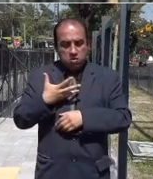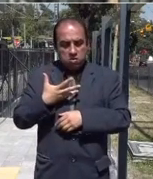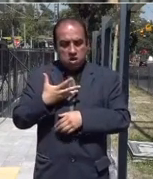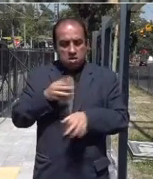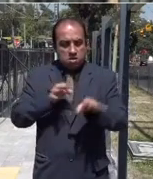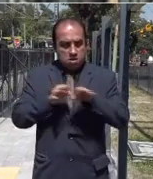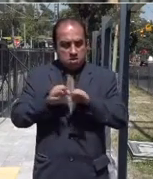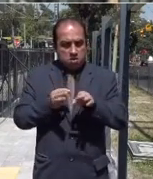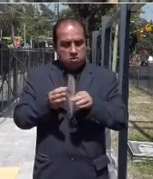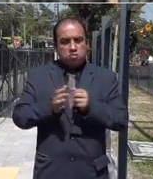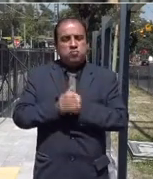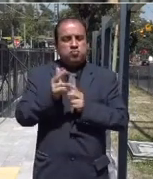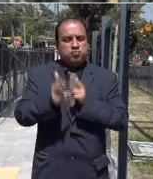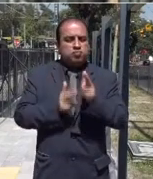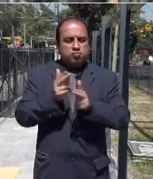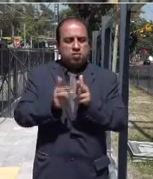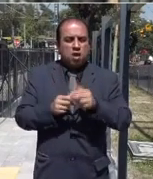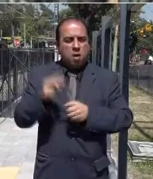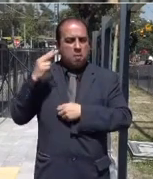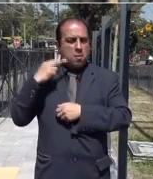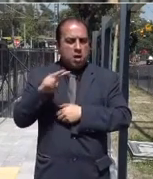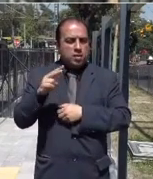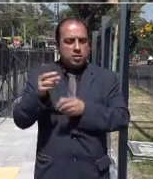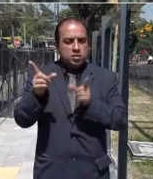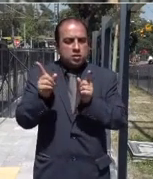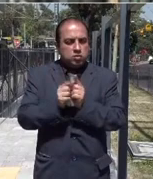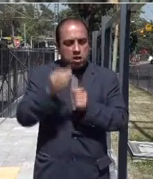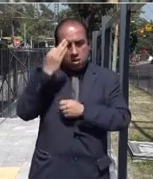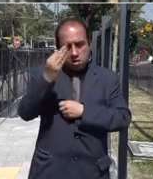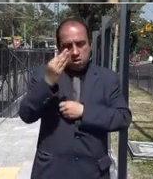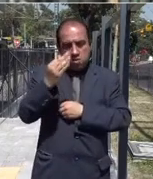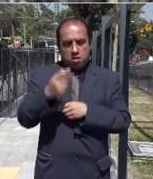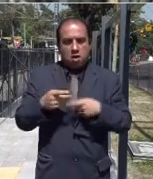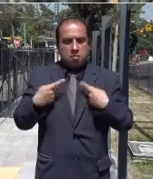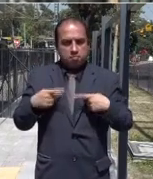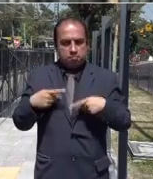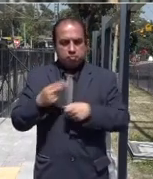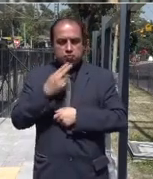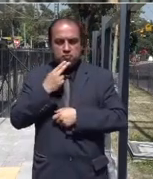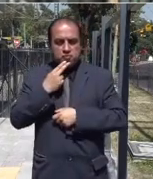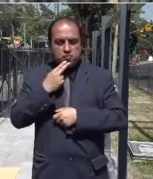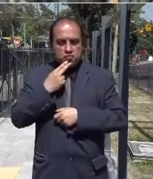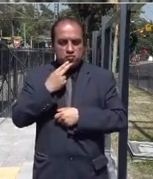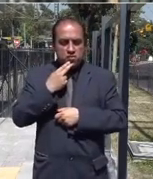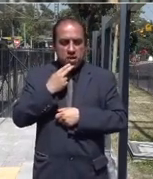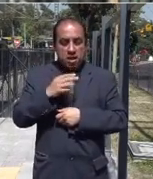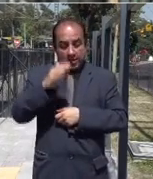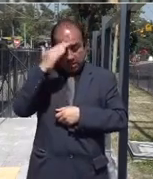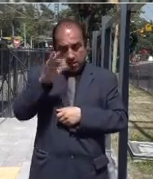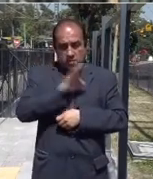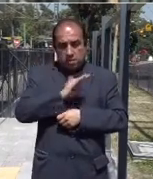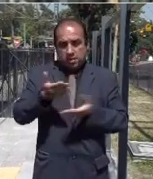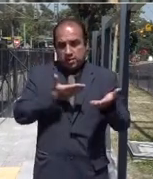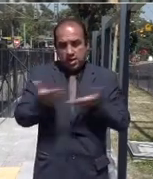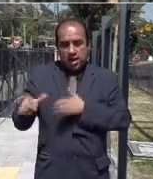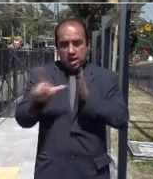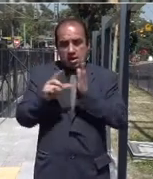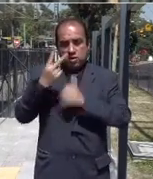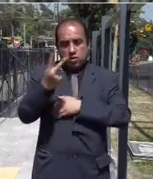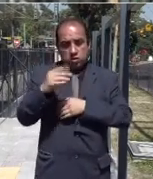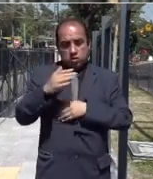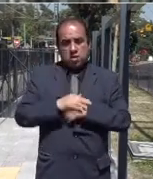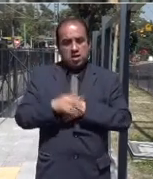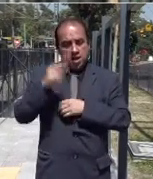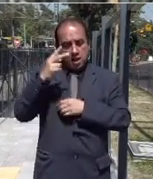viajes, se reduce el tiempo de traslado de los pasajeros y saben que pueden llegar a la línea 2 y si su viaje continúa hasta el centro